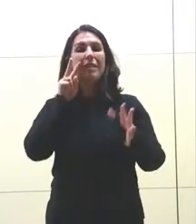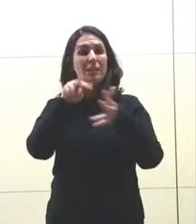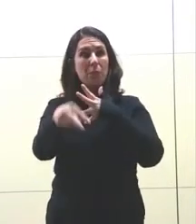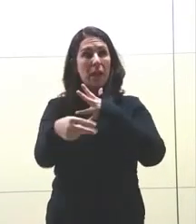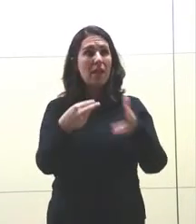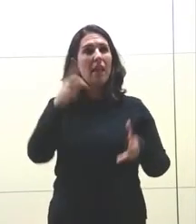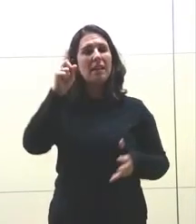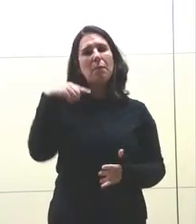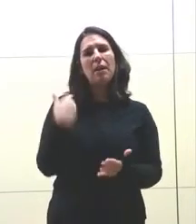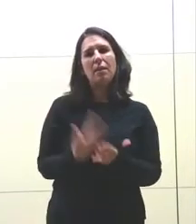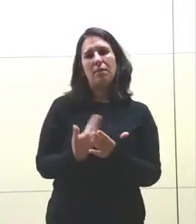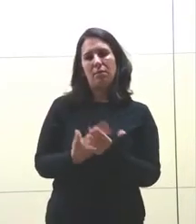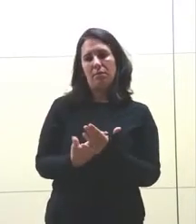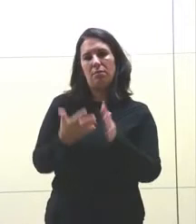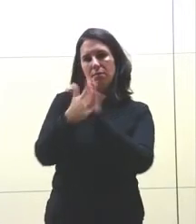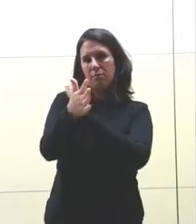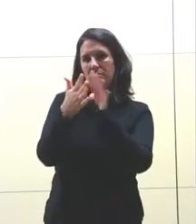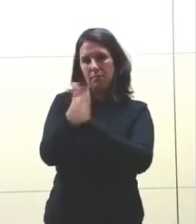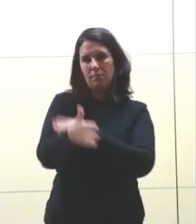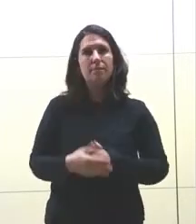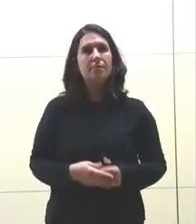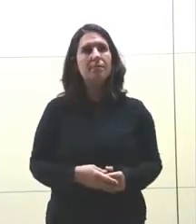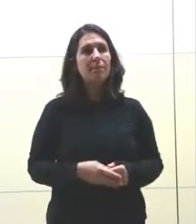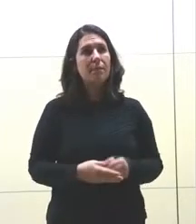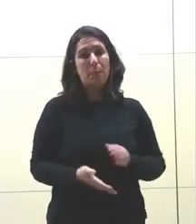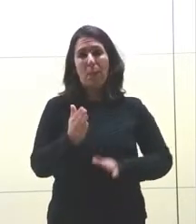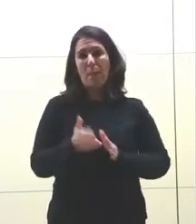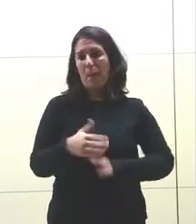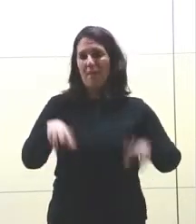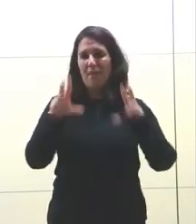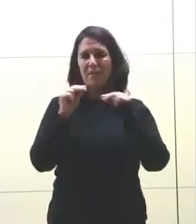rendición de cuentas. Bien, ya para acabar,